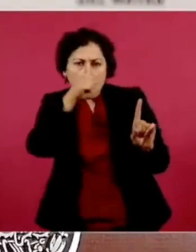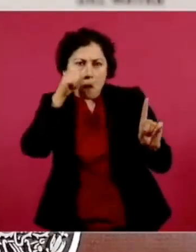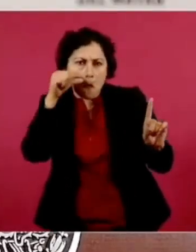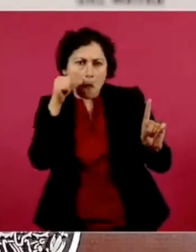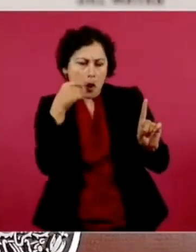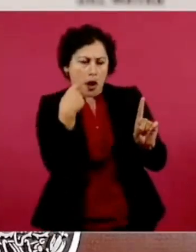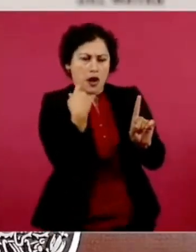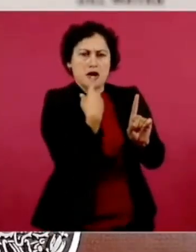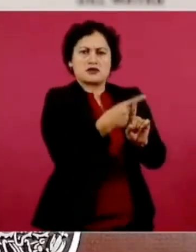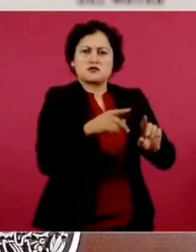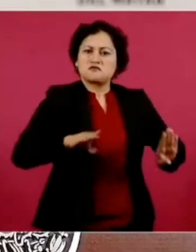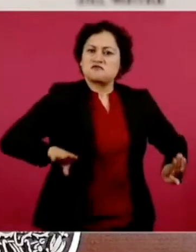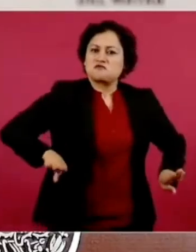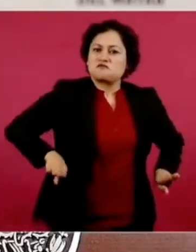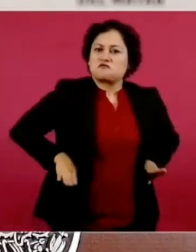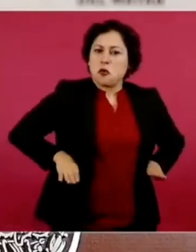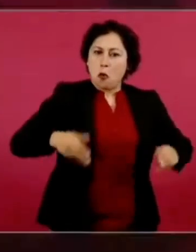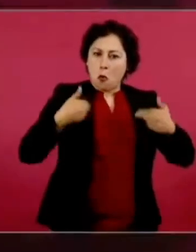Vamos a tener